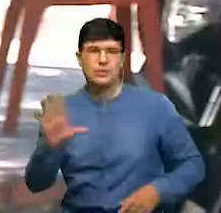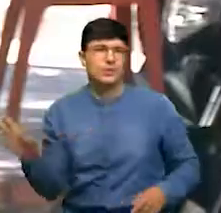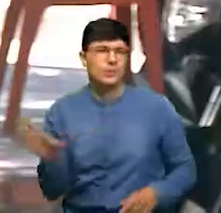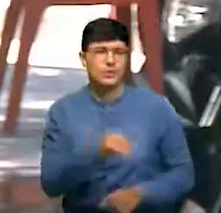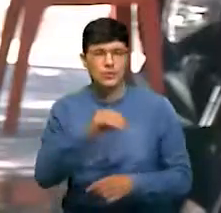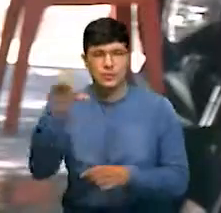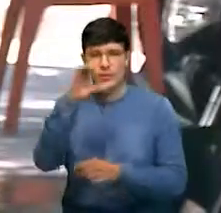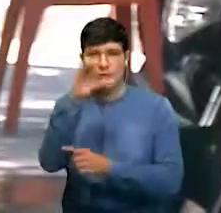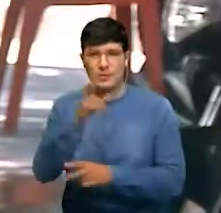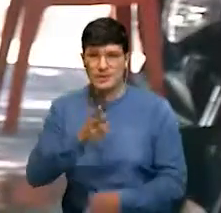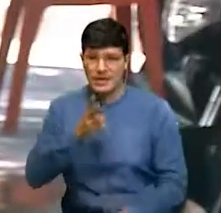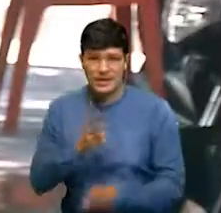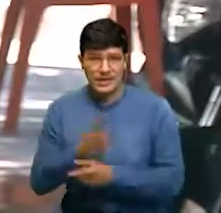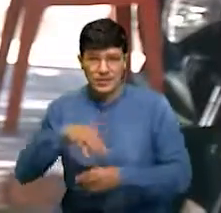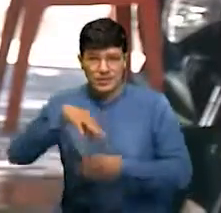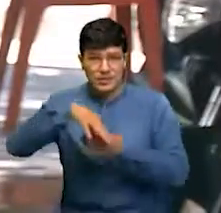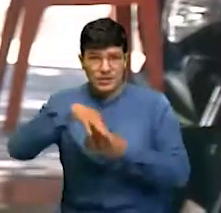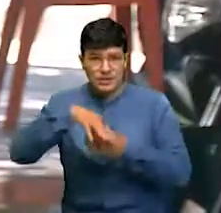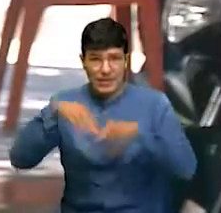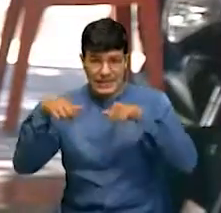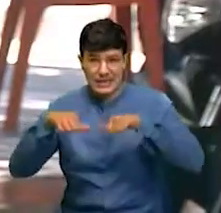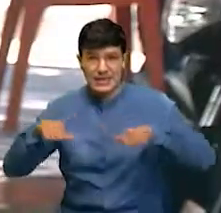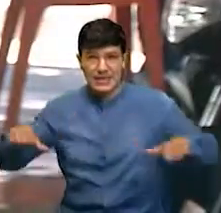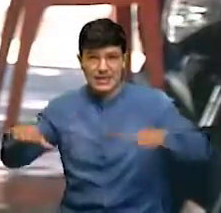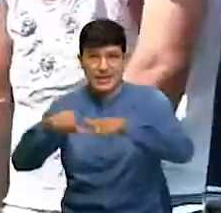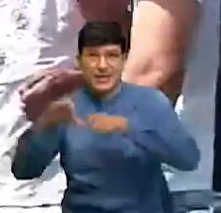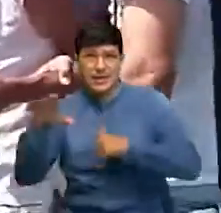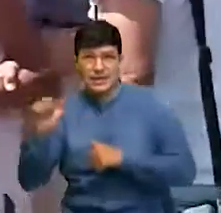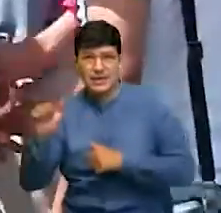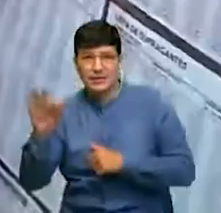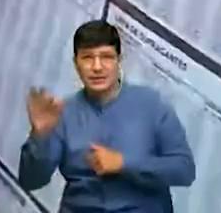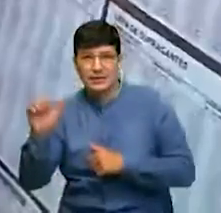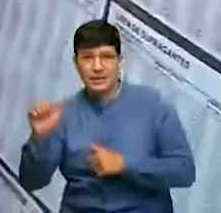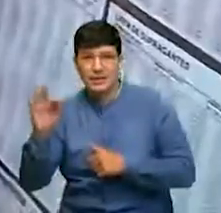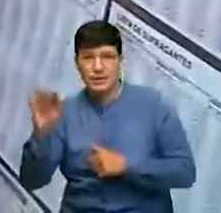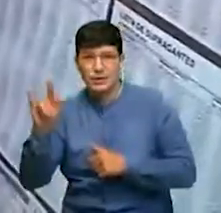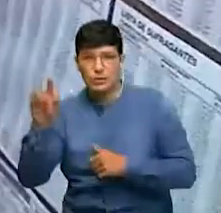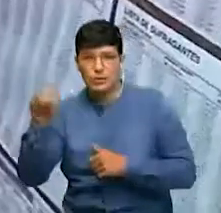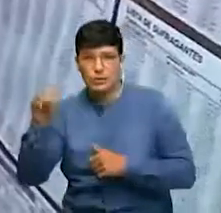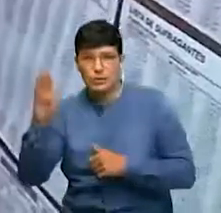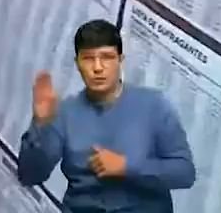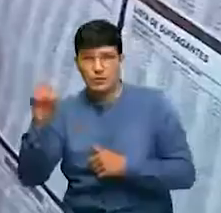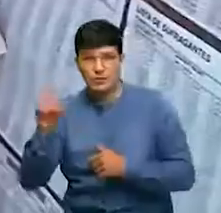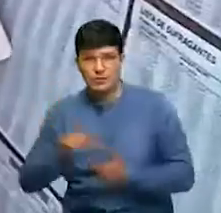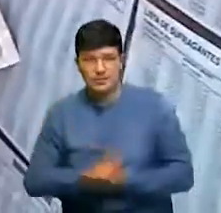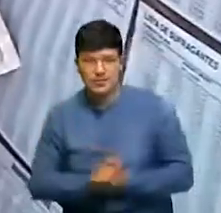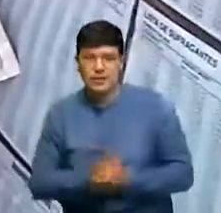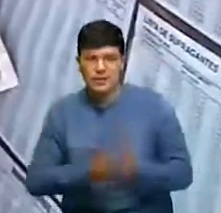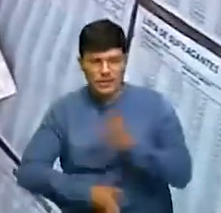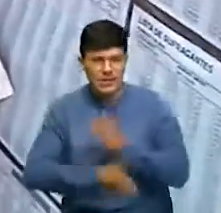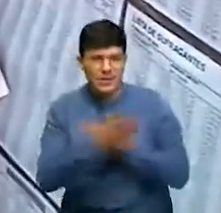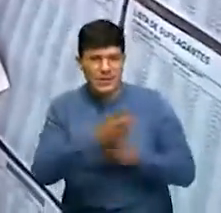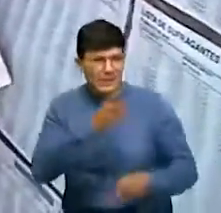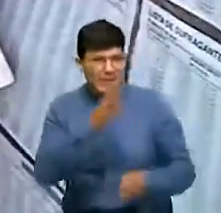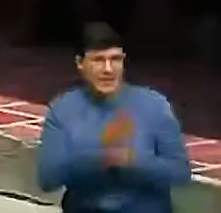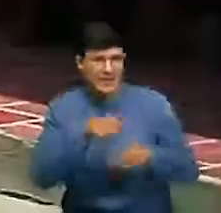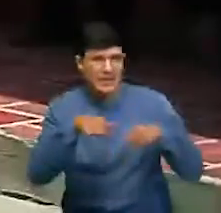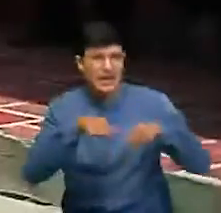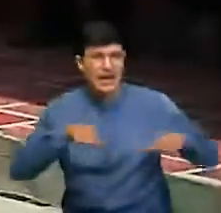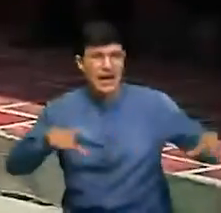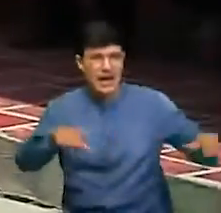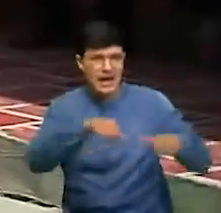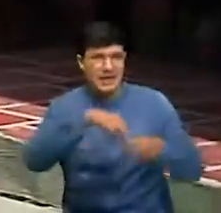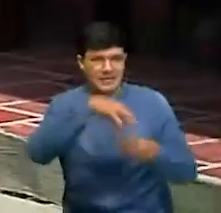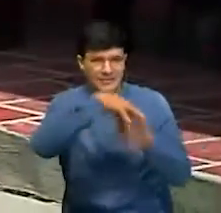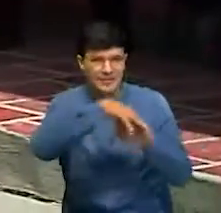especialmente en la zona del catatumbo continúa el riesgo electoral el norte de santander a la fecha es el